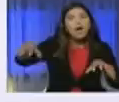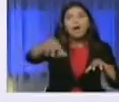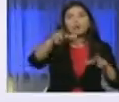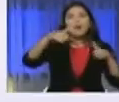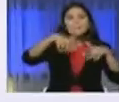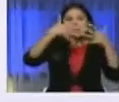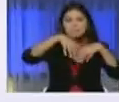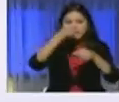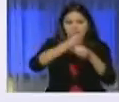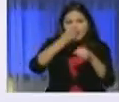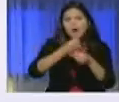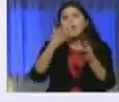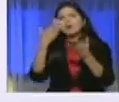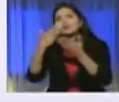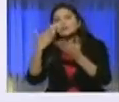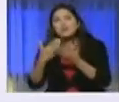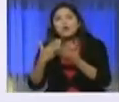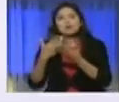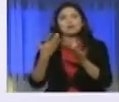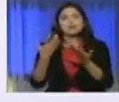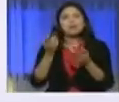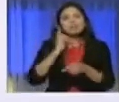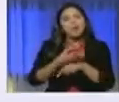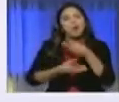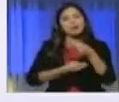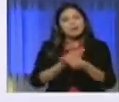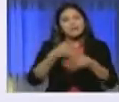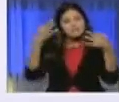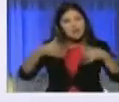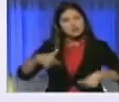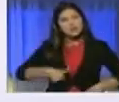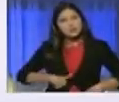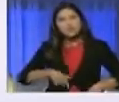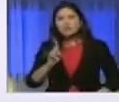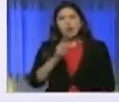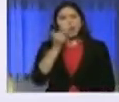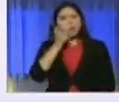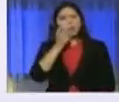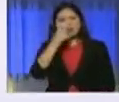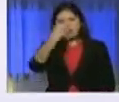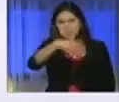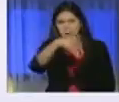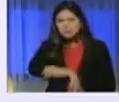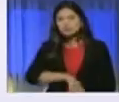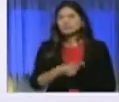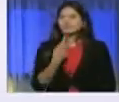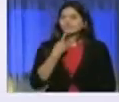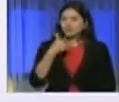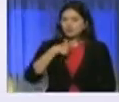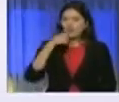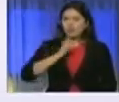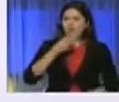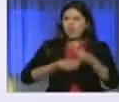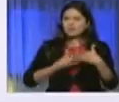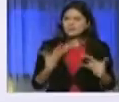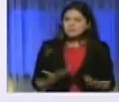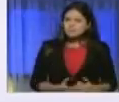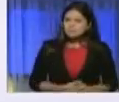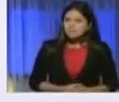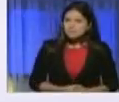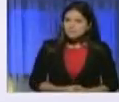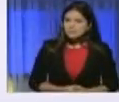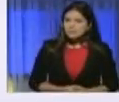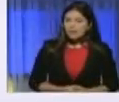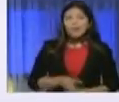en mi centro de estudio? ¿Qué debo hacer yo para garantizar que no abusen más con los precios? ¿Qué debo hacer yo? ¿Ah? ¿Y qué